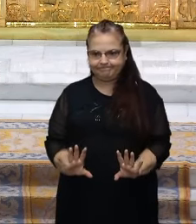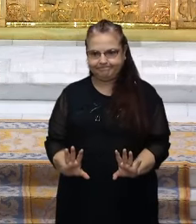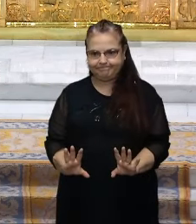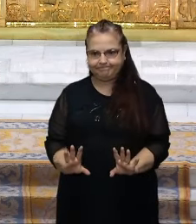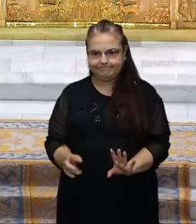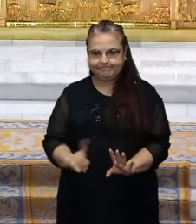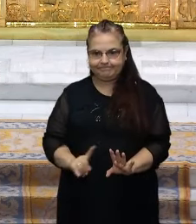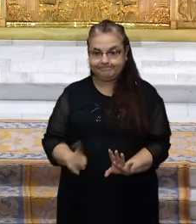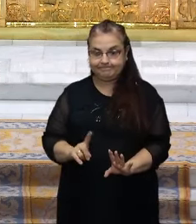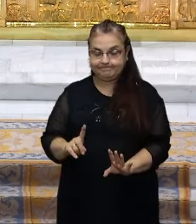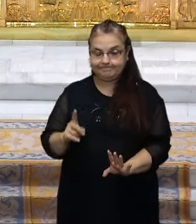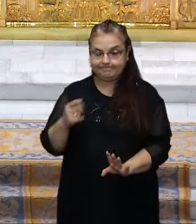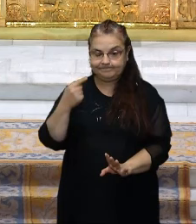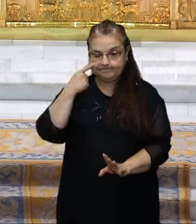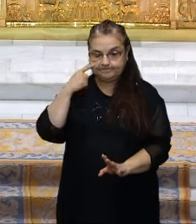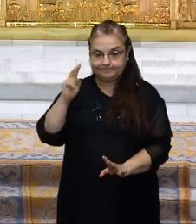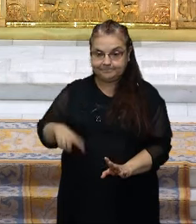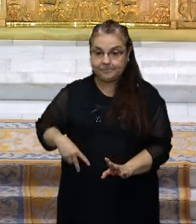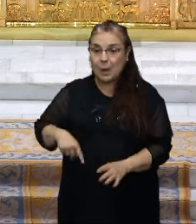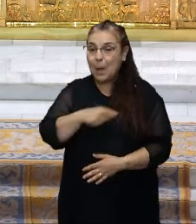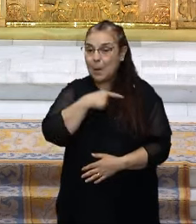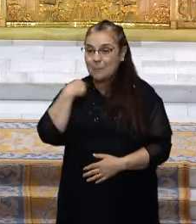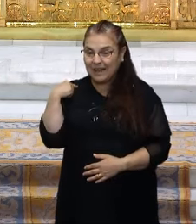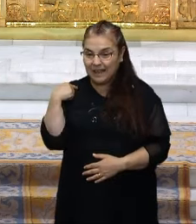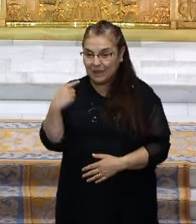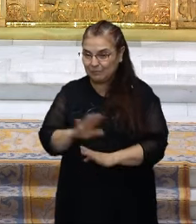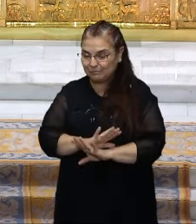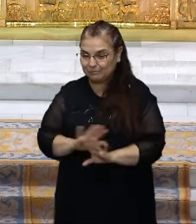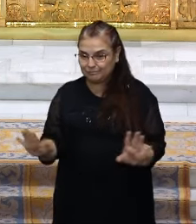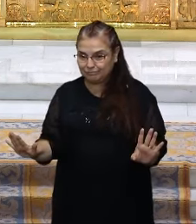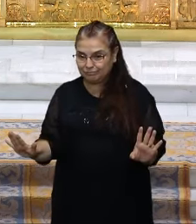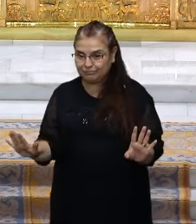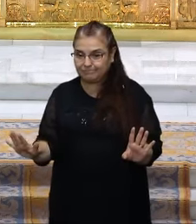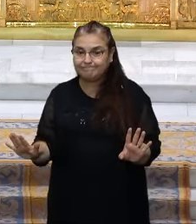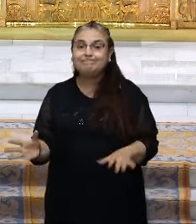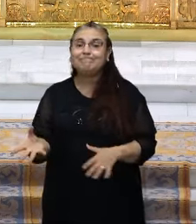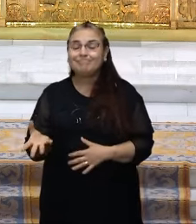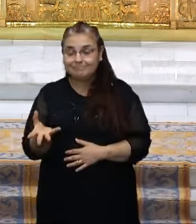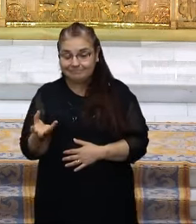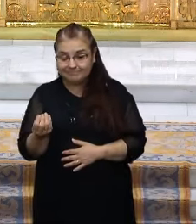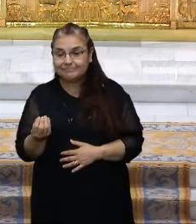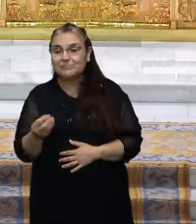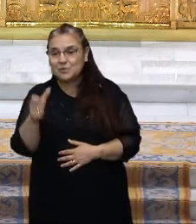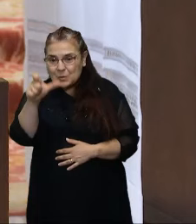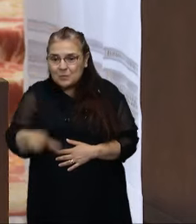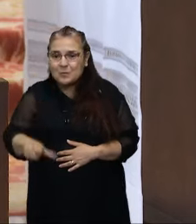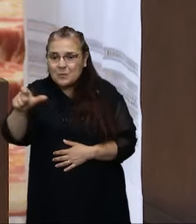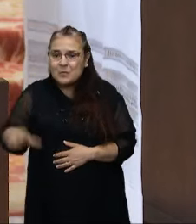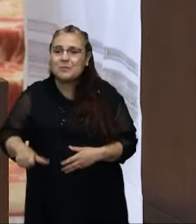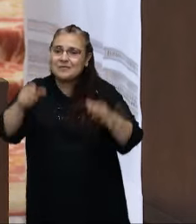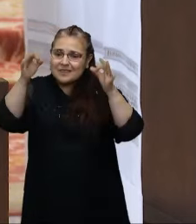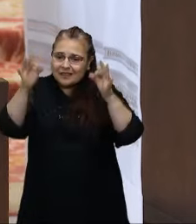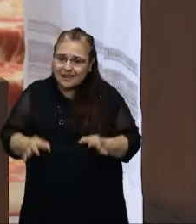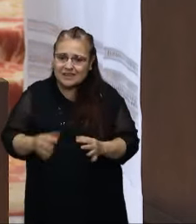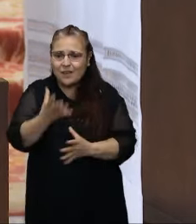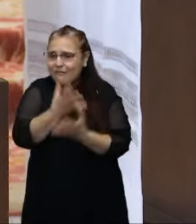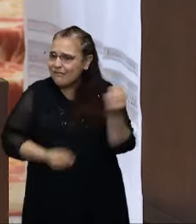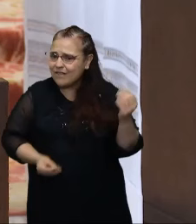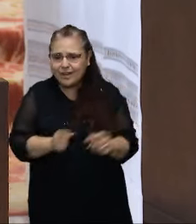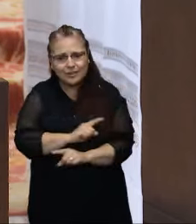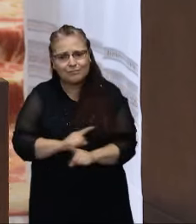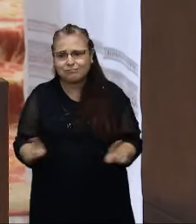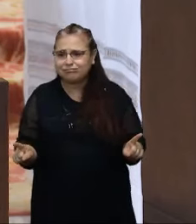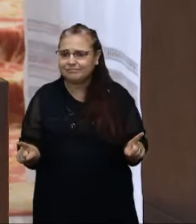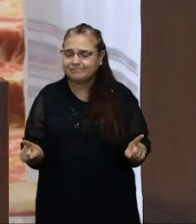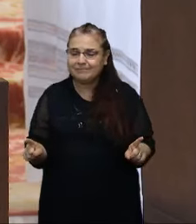No reconocía pecado ninguno. Como tantos y tantos hoy no reconocen fallos, siempre